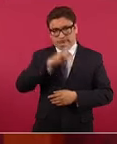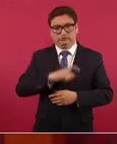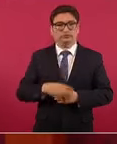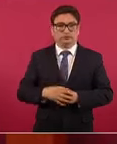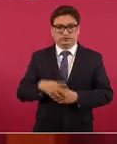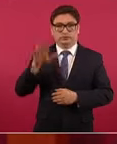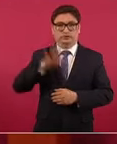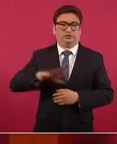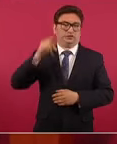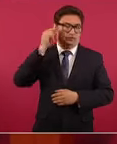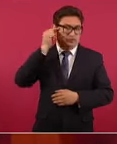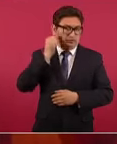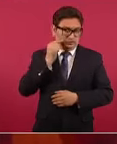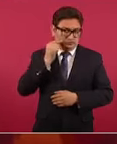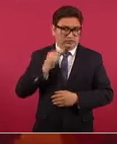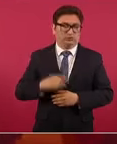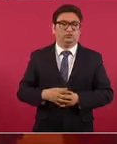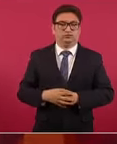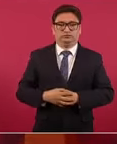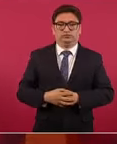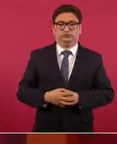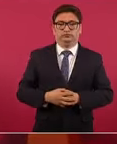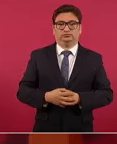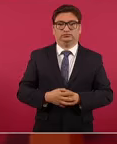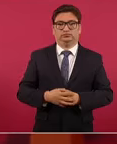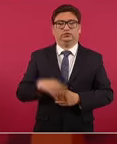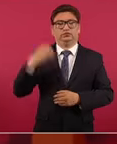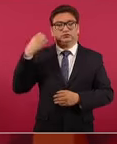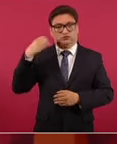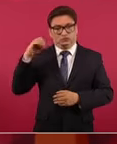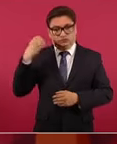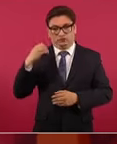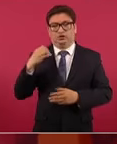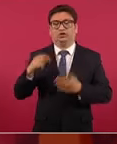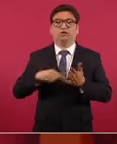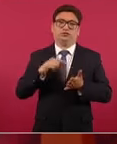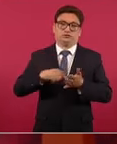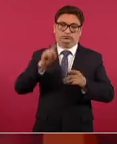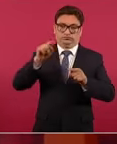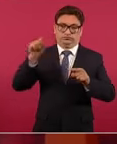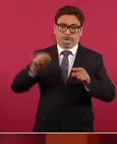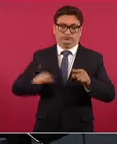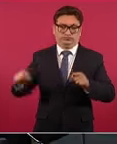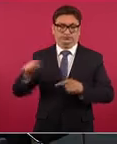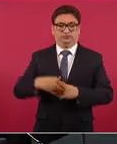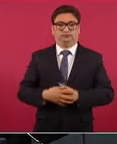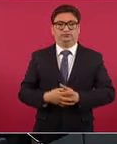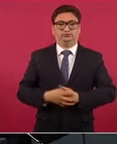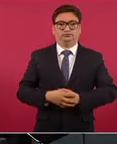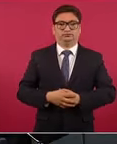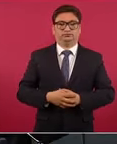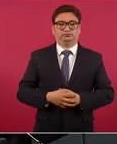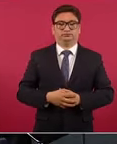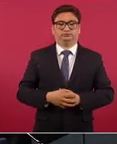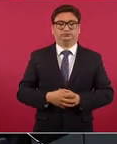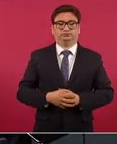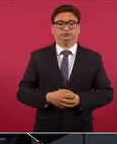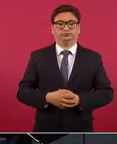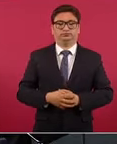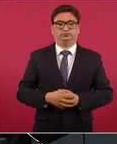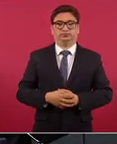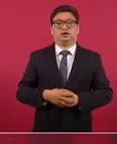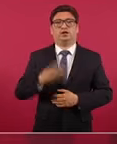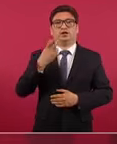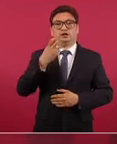guerrero de oaxaca y otras partes entonces yo estoy con